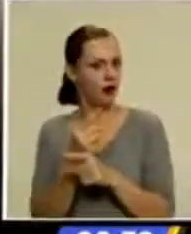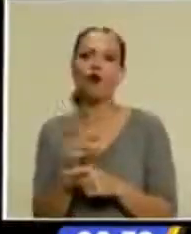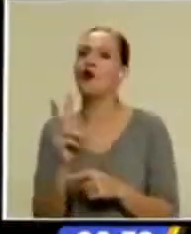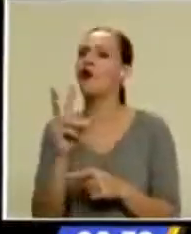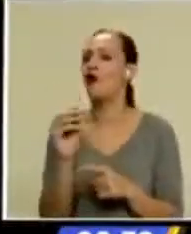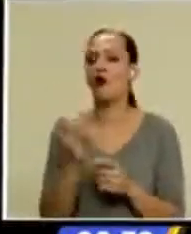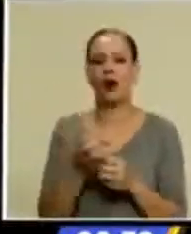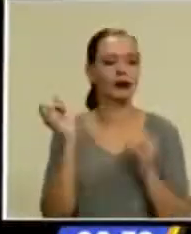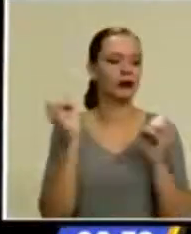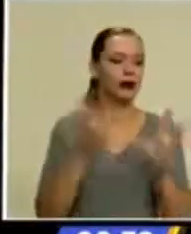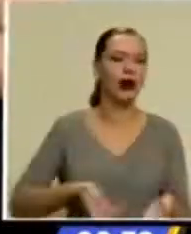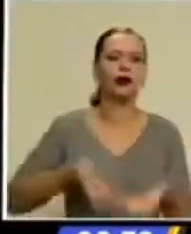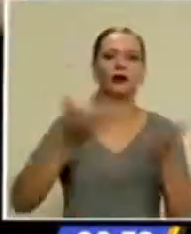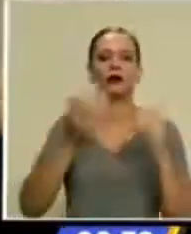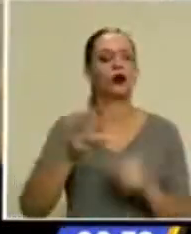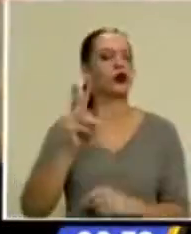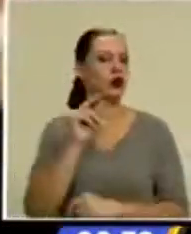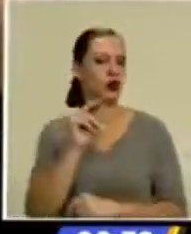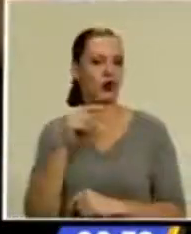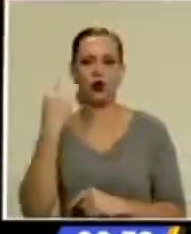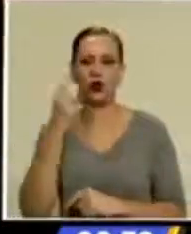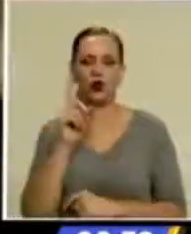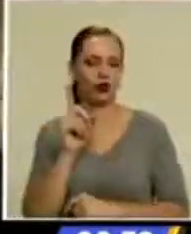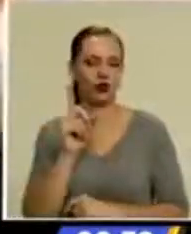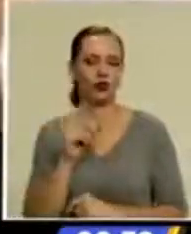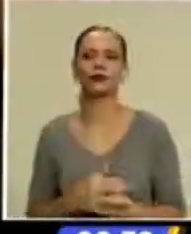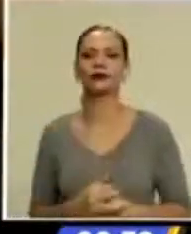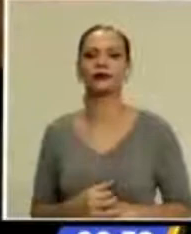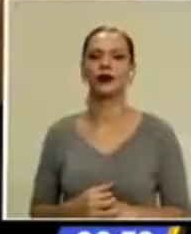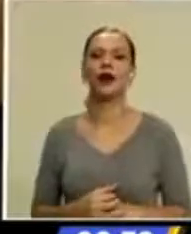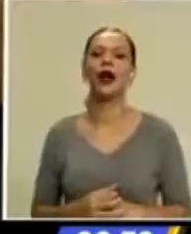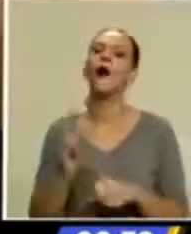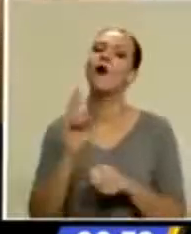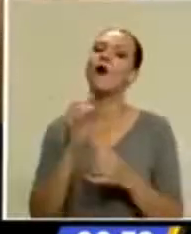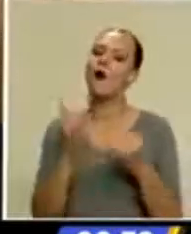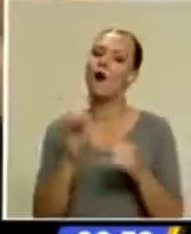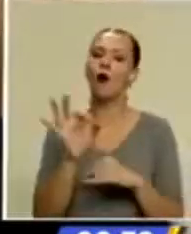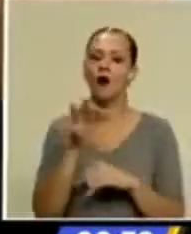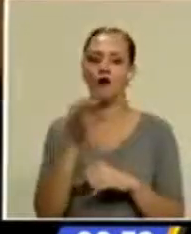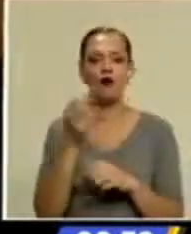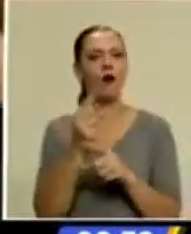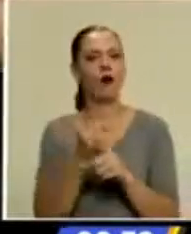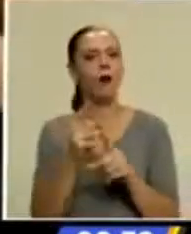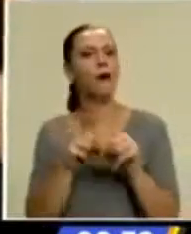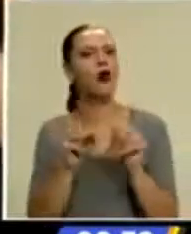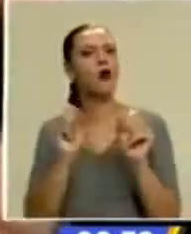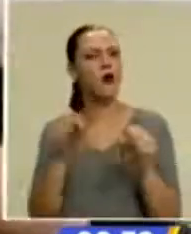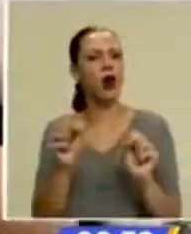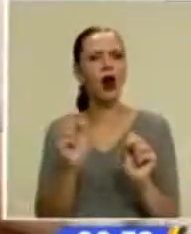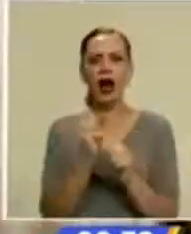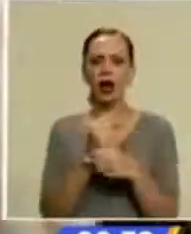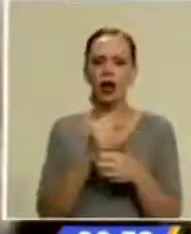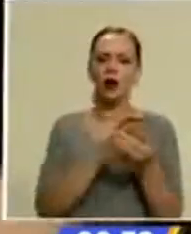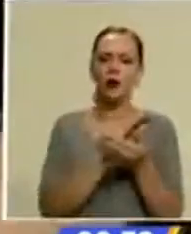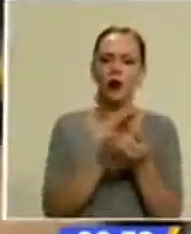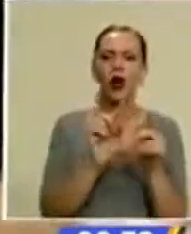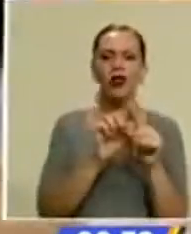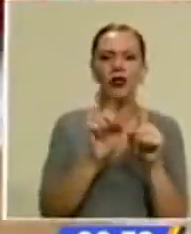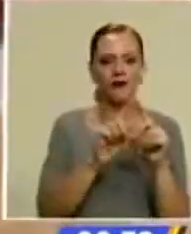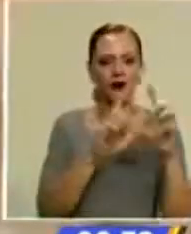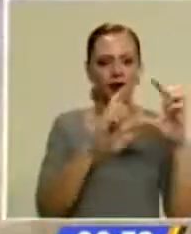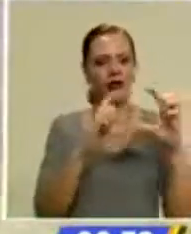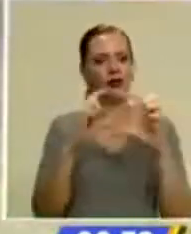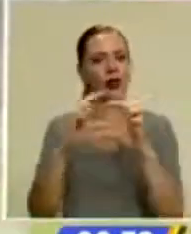No es que vamos a tirarla para arriba y vamos a hacer lo que quieras. No, vamos a jugar de forma correcta, pero podemos hacer bolitas de